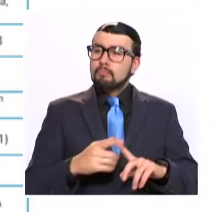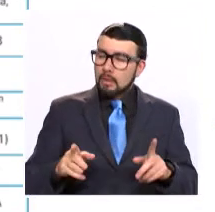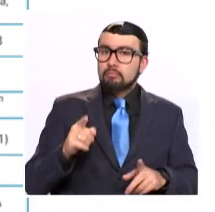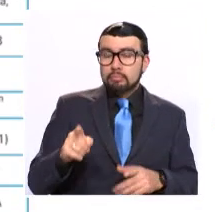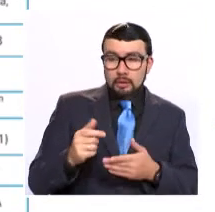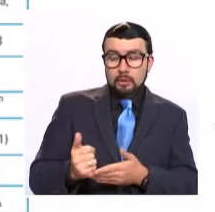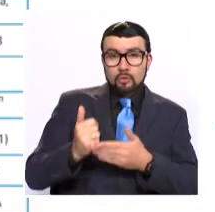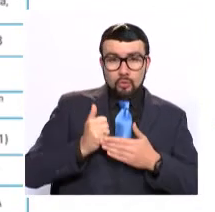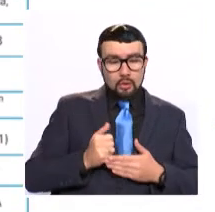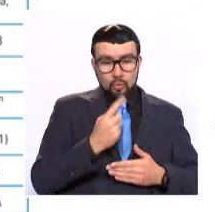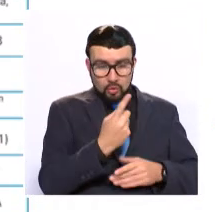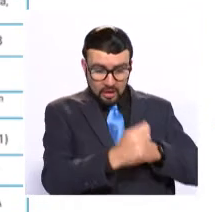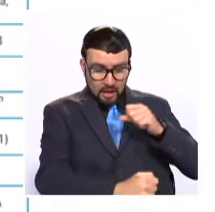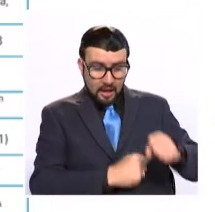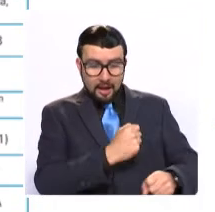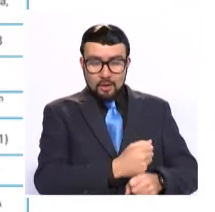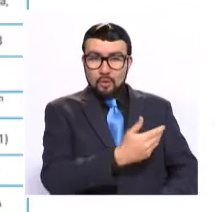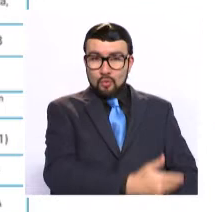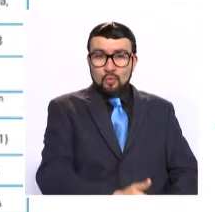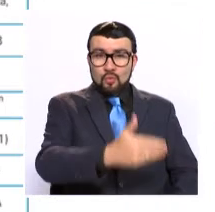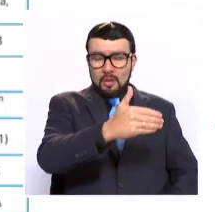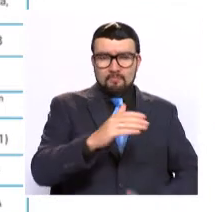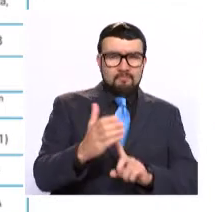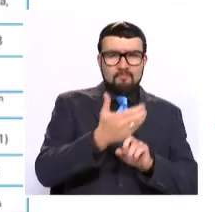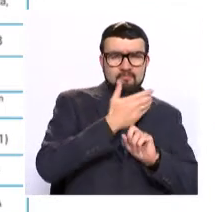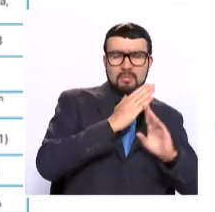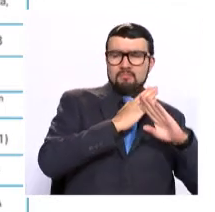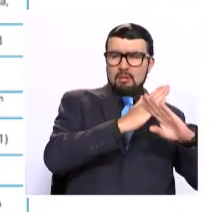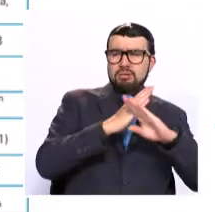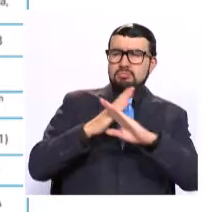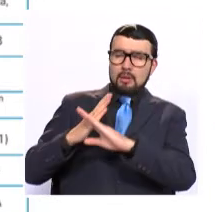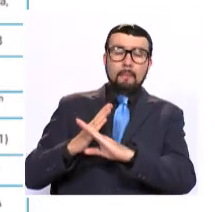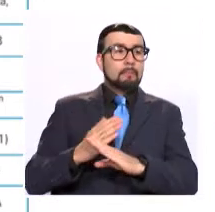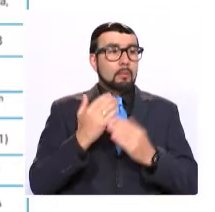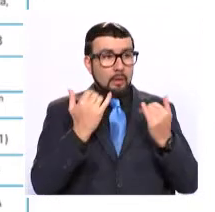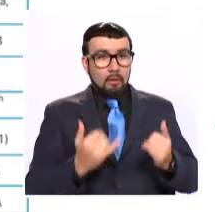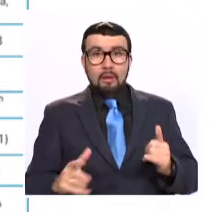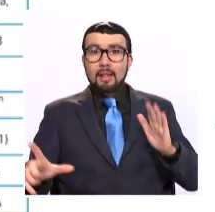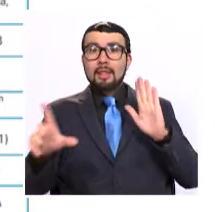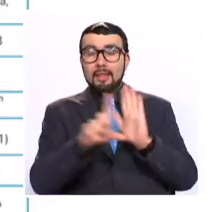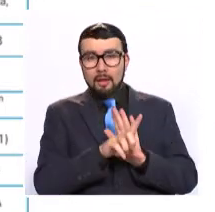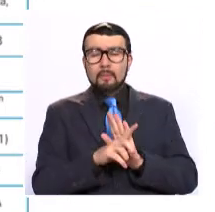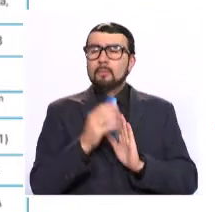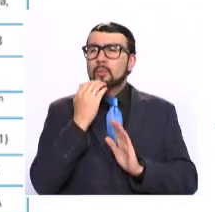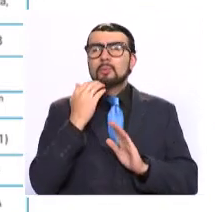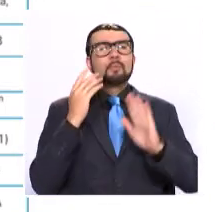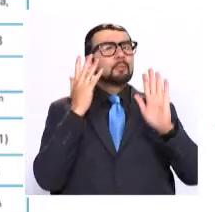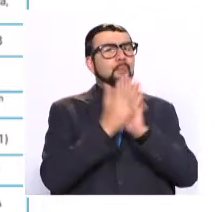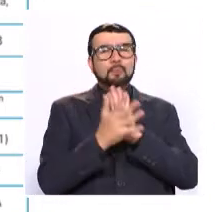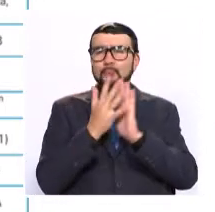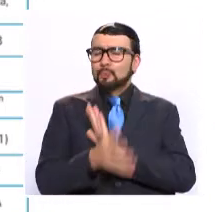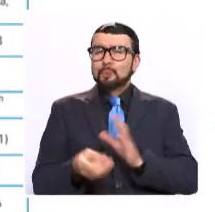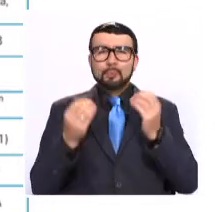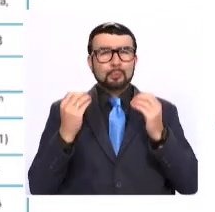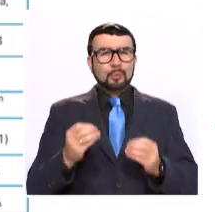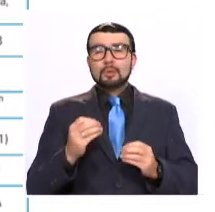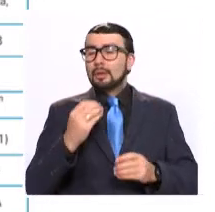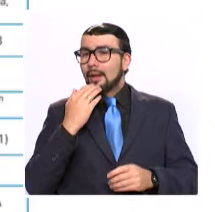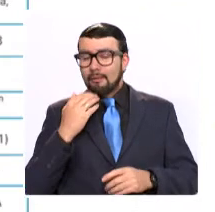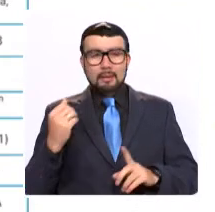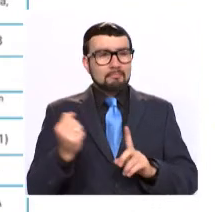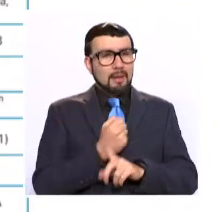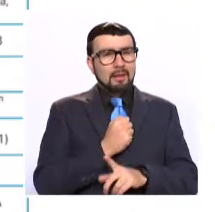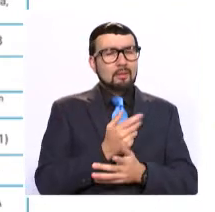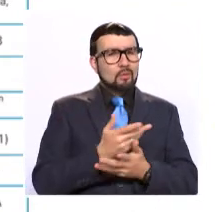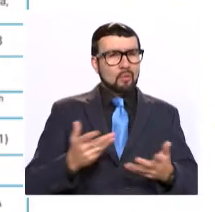ese menor de un año. Es un tema, incluso ahorita ya tiene un alcance legal, hemos hablado mucho del maltrato y se